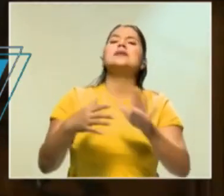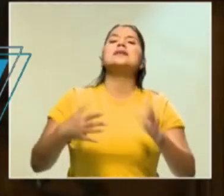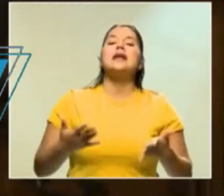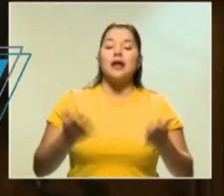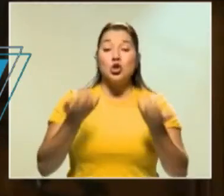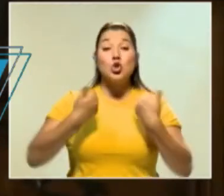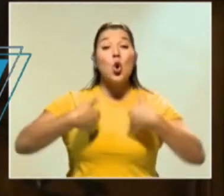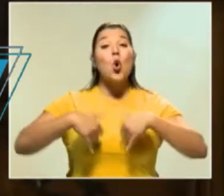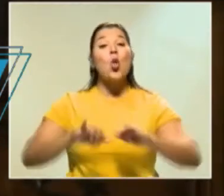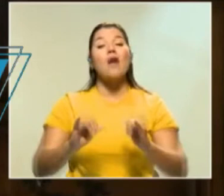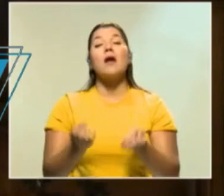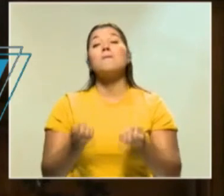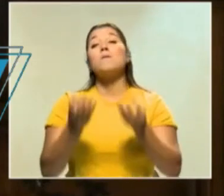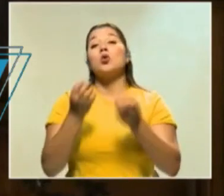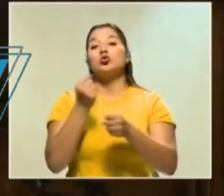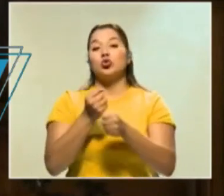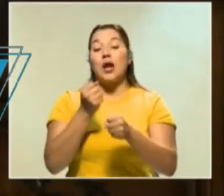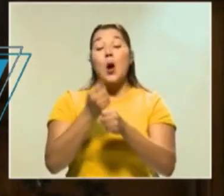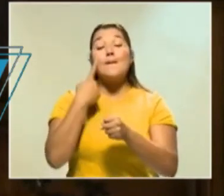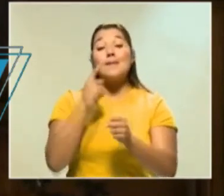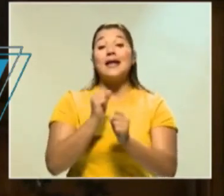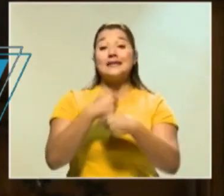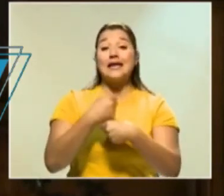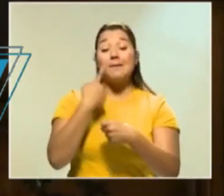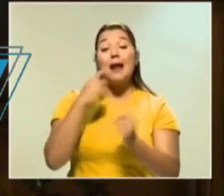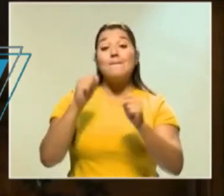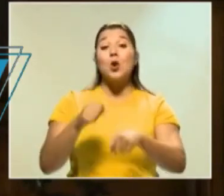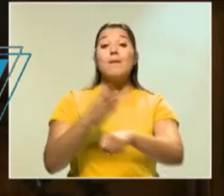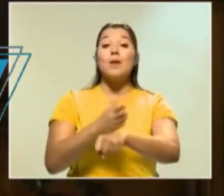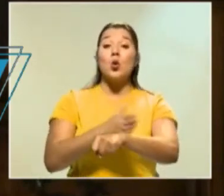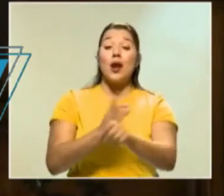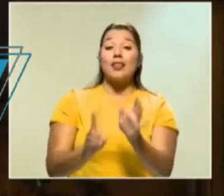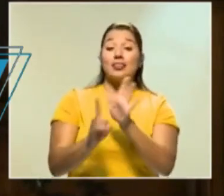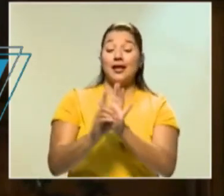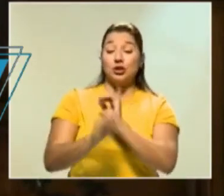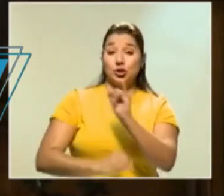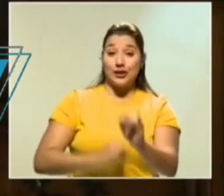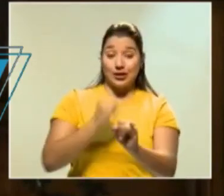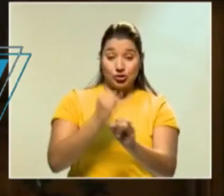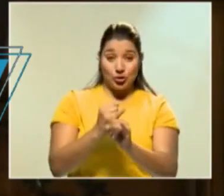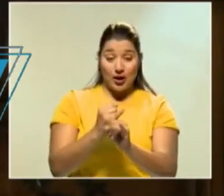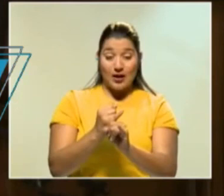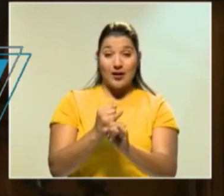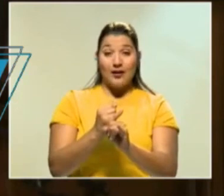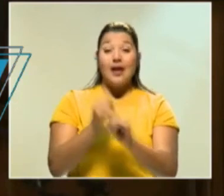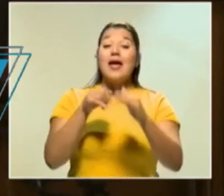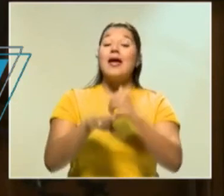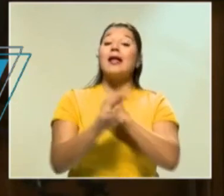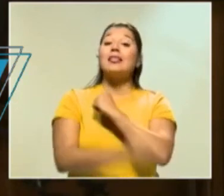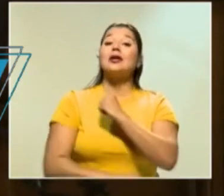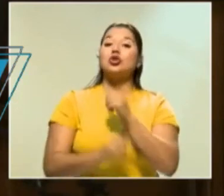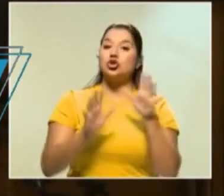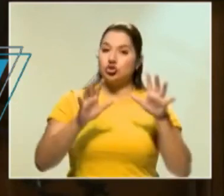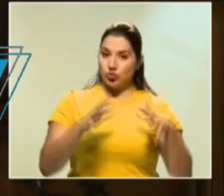una larga tarea que hacer para reforzar y fortalecer el derecho internacional. En las Naciones Unidas